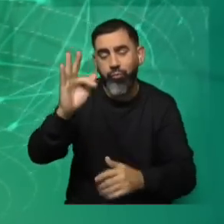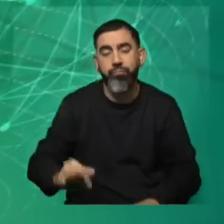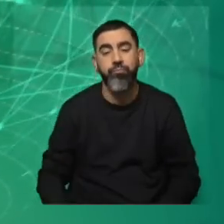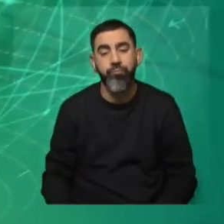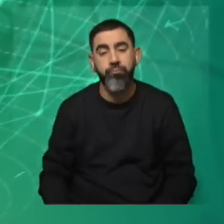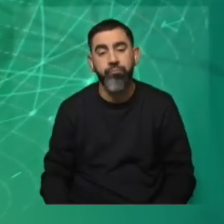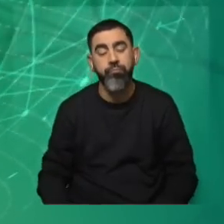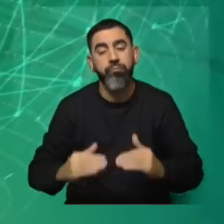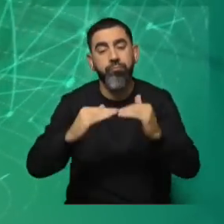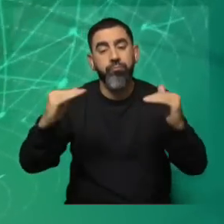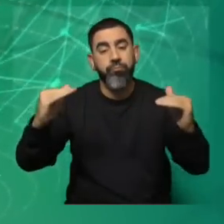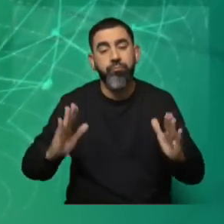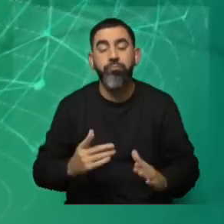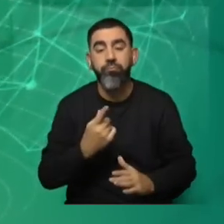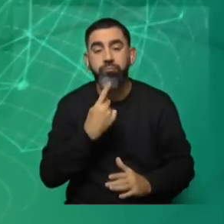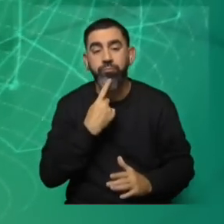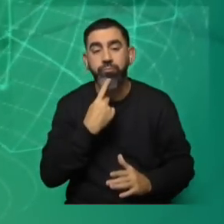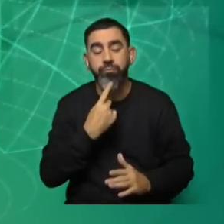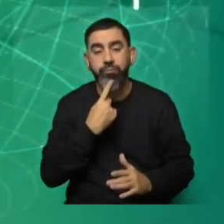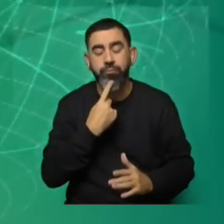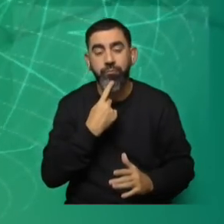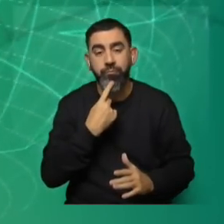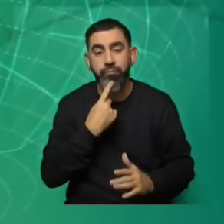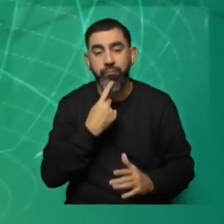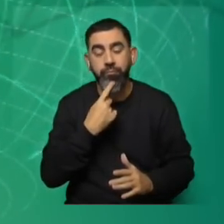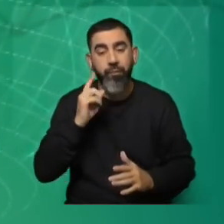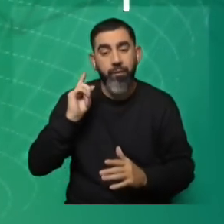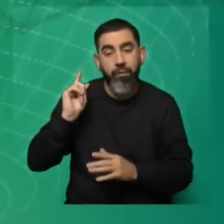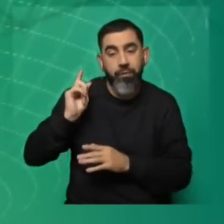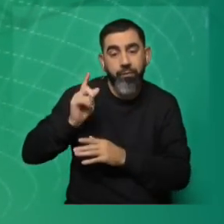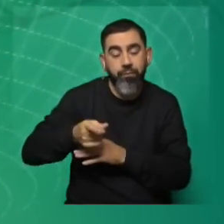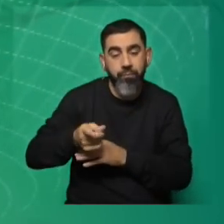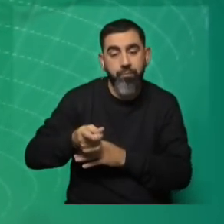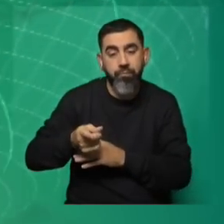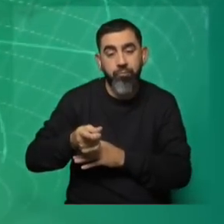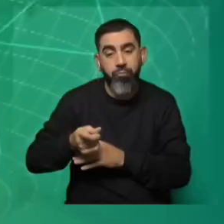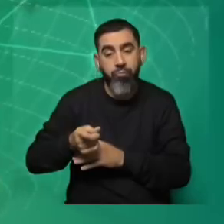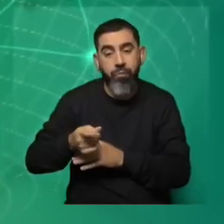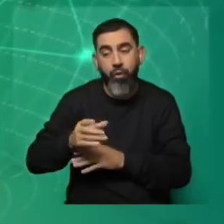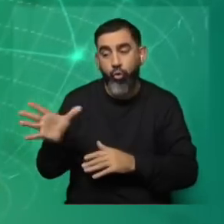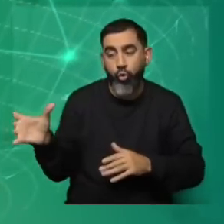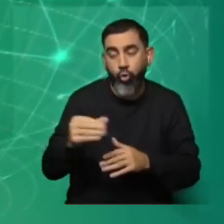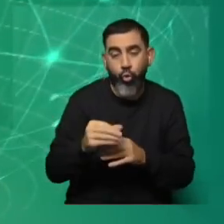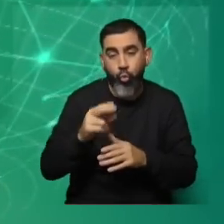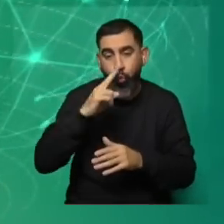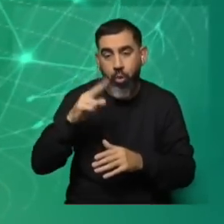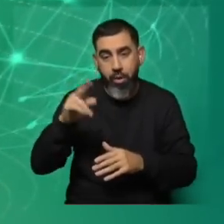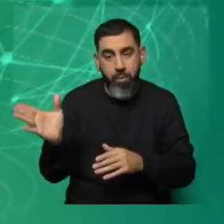la mesa política decidió por unanimidad